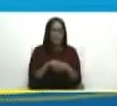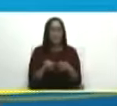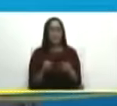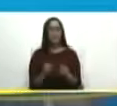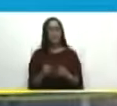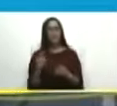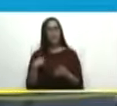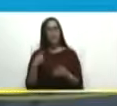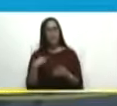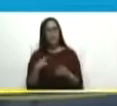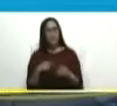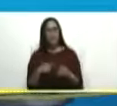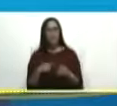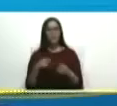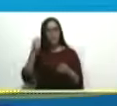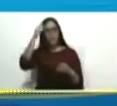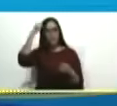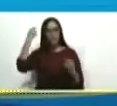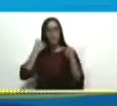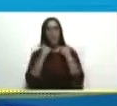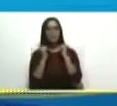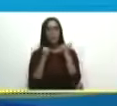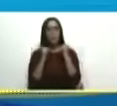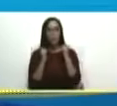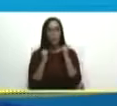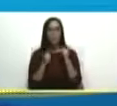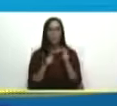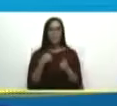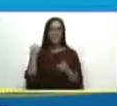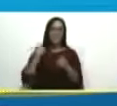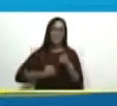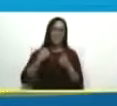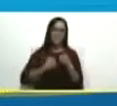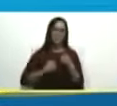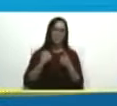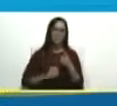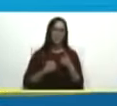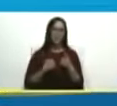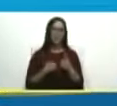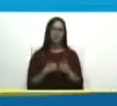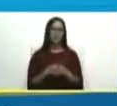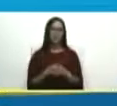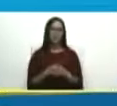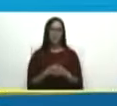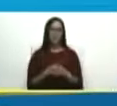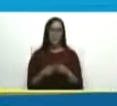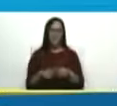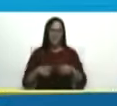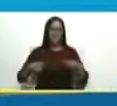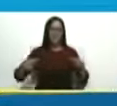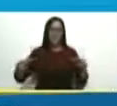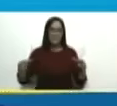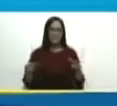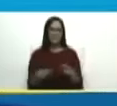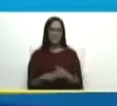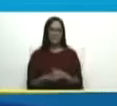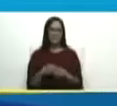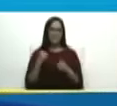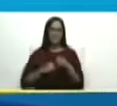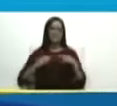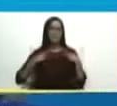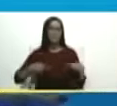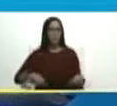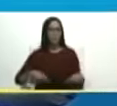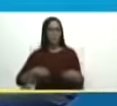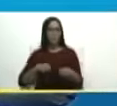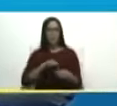teoría de Aristóbulo del queso rallado, para que rindan los recursos con el